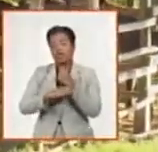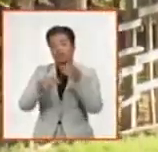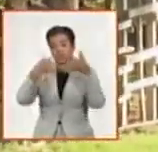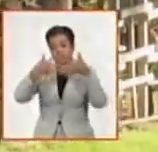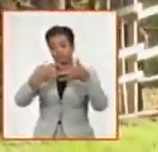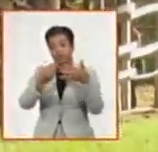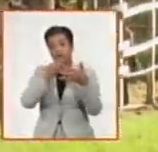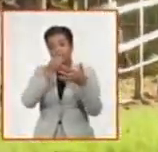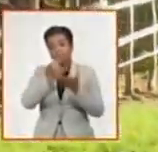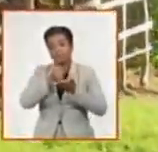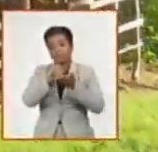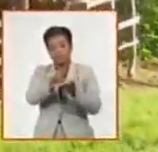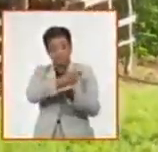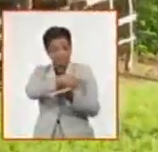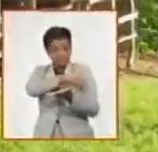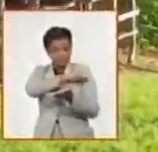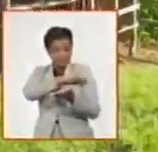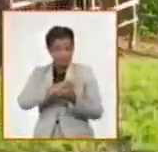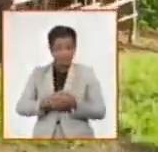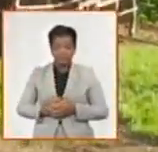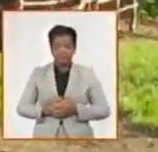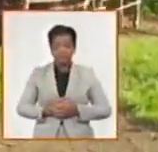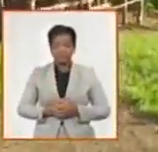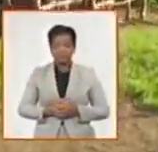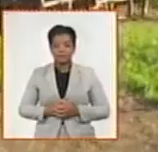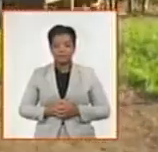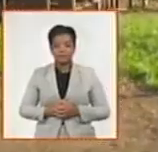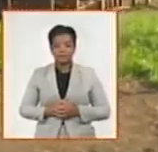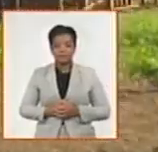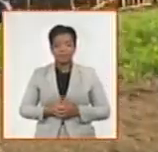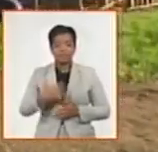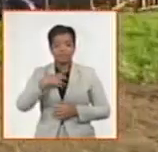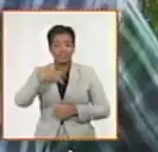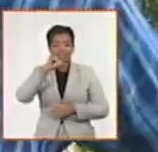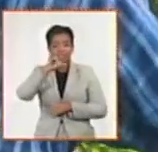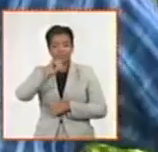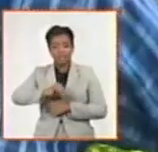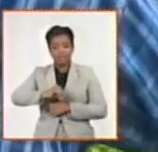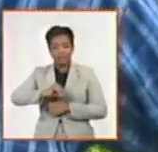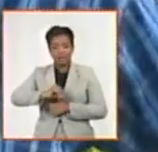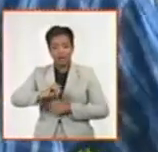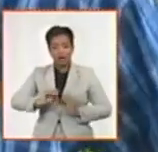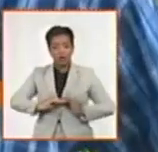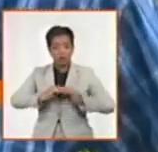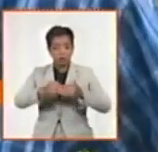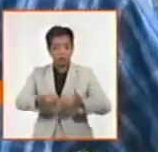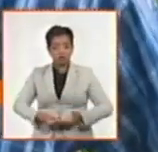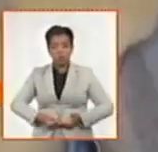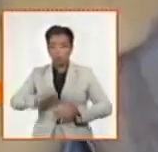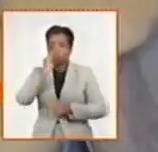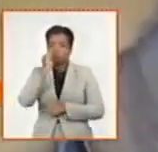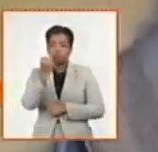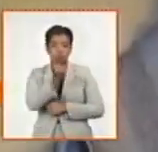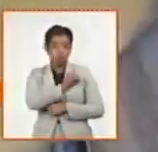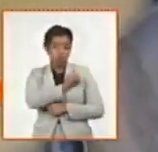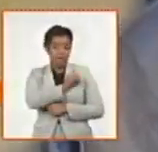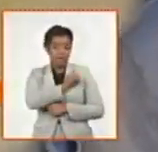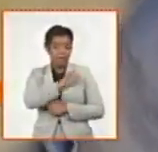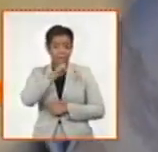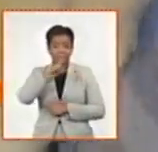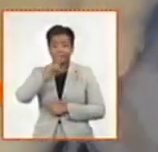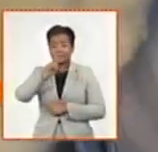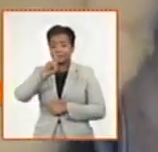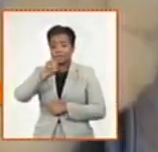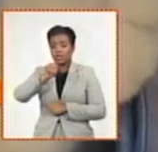producción de alimentos para la población. Cuenta con 60 reproductoras porcino, 30 puercas gestantes, 107 reproductoras de